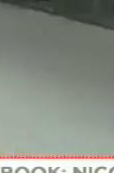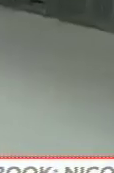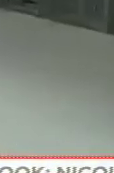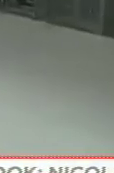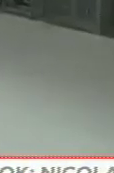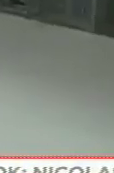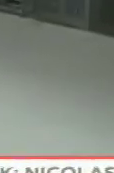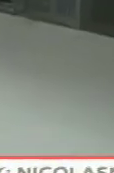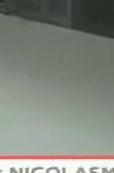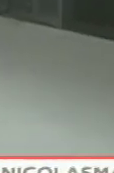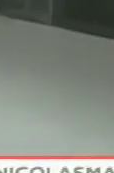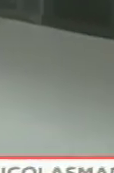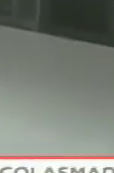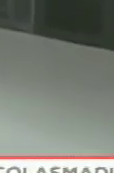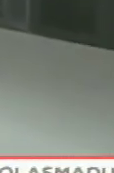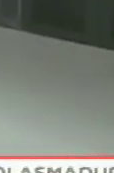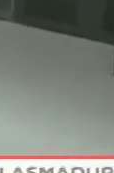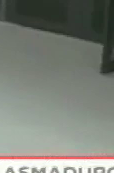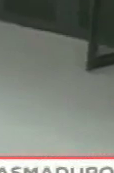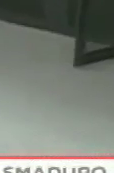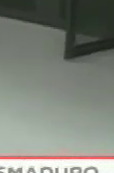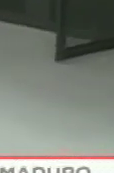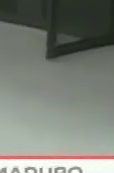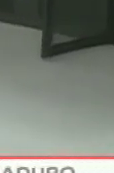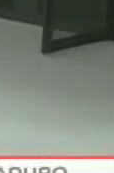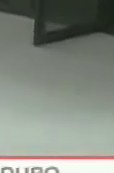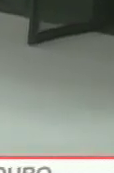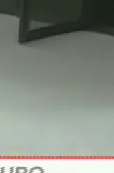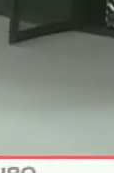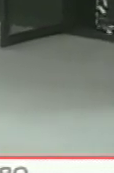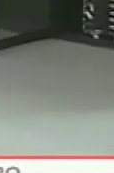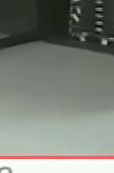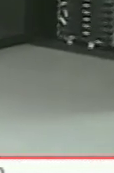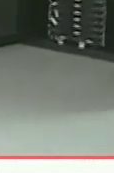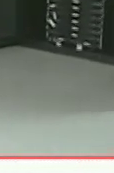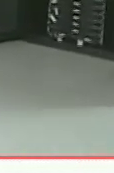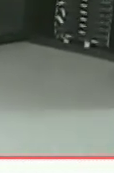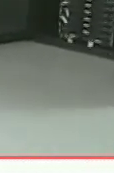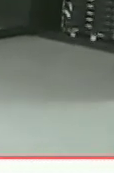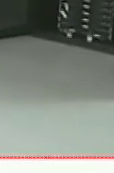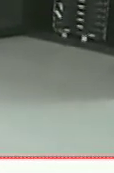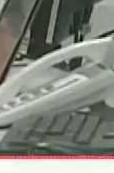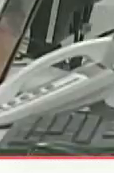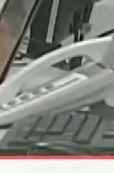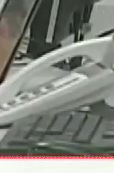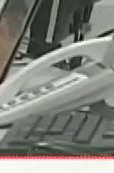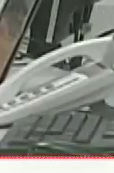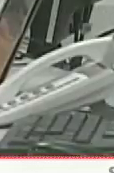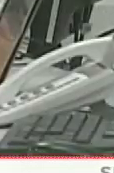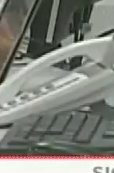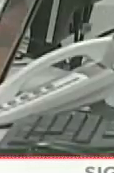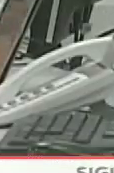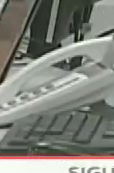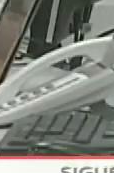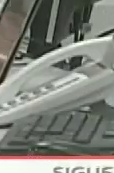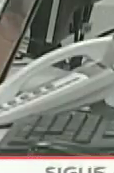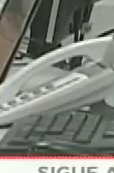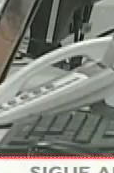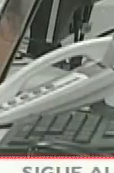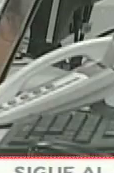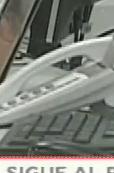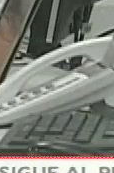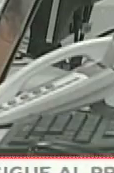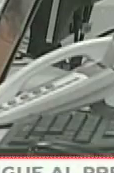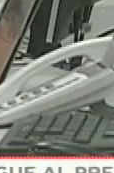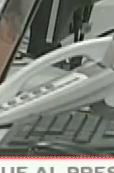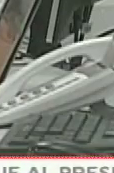nuestro pueblo. La hicimos con mucho amor y se opera cada día con todo el rigor profesional y toda la emoción de servir a un pueblo. Para eso